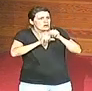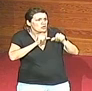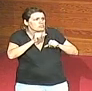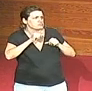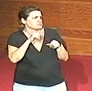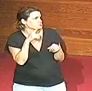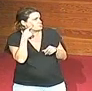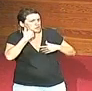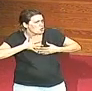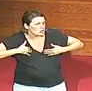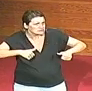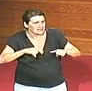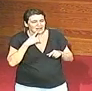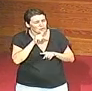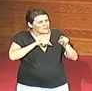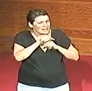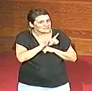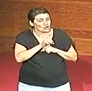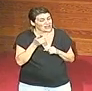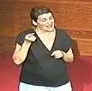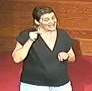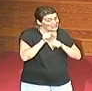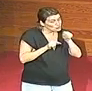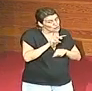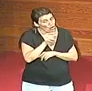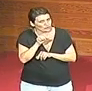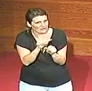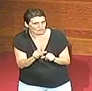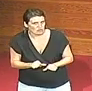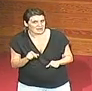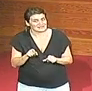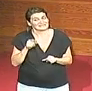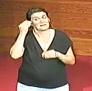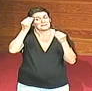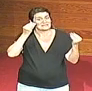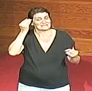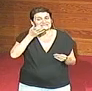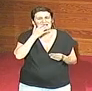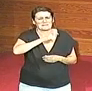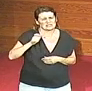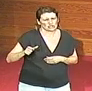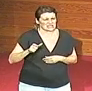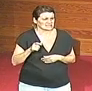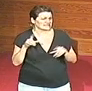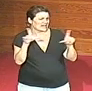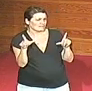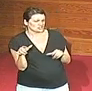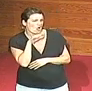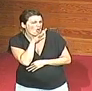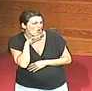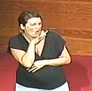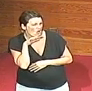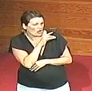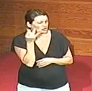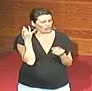no es ese. El problema es el intrusismo de otra manera. Es que penséis que la gente que sale chillando en televisión, diciendo tonterías